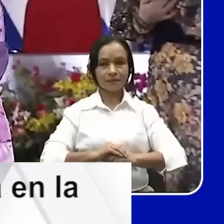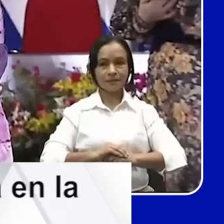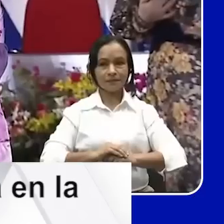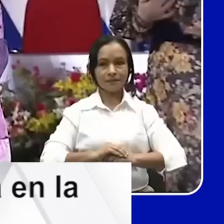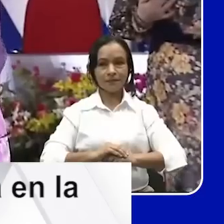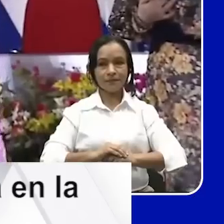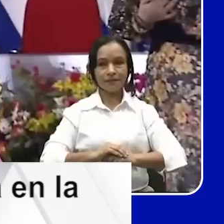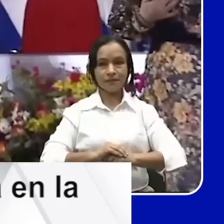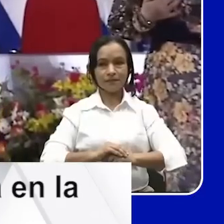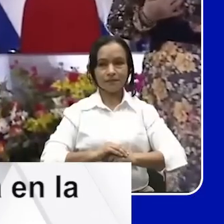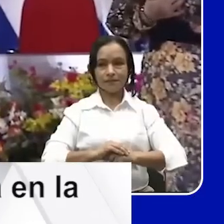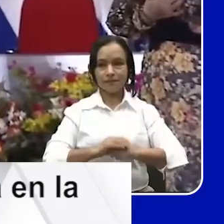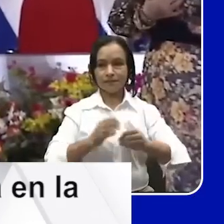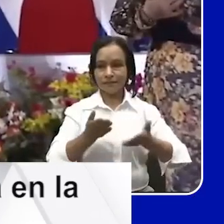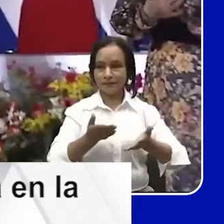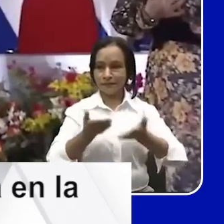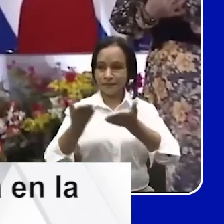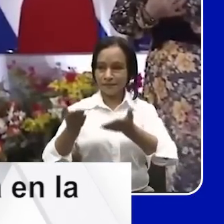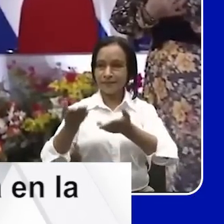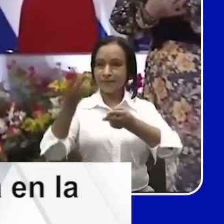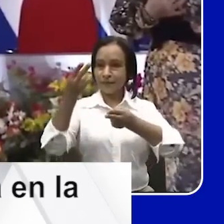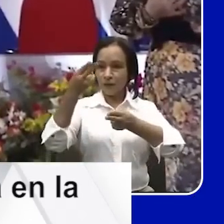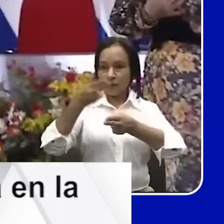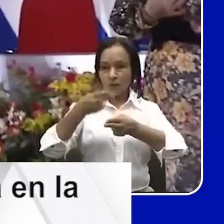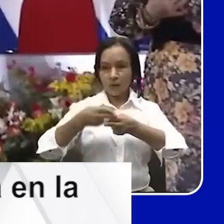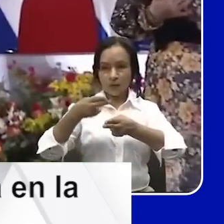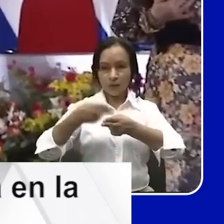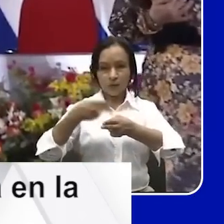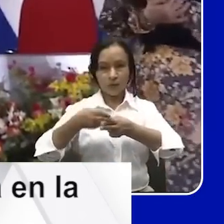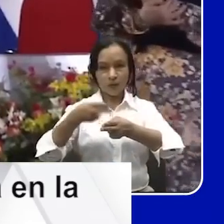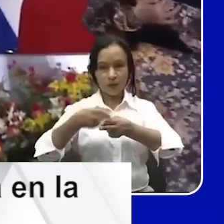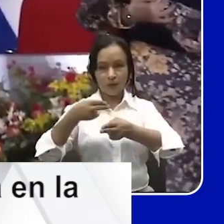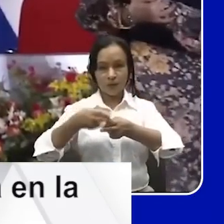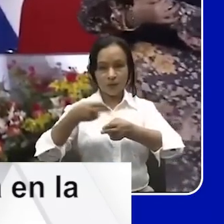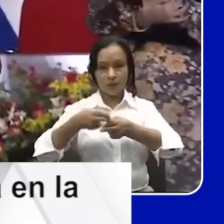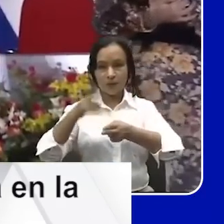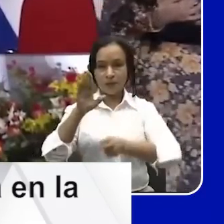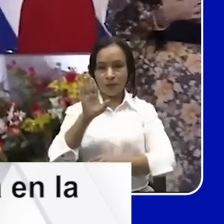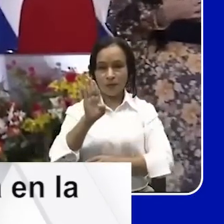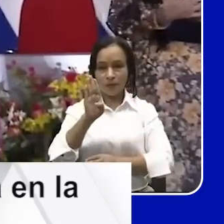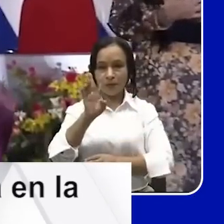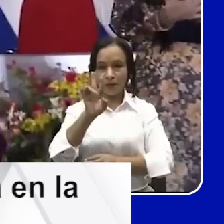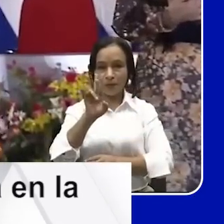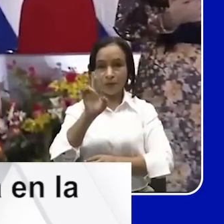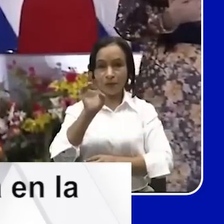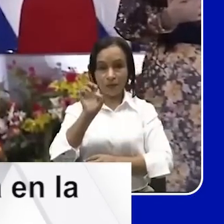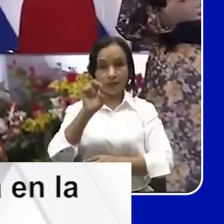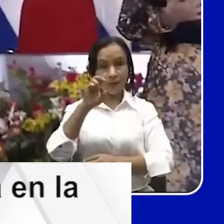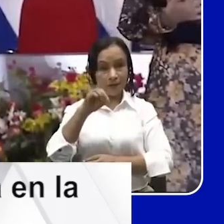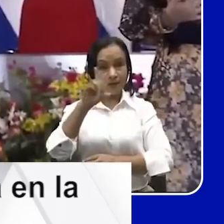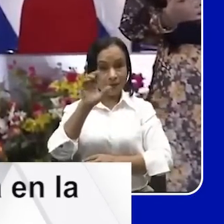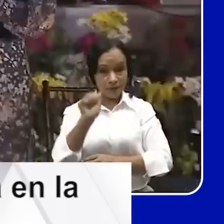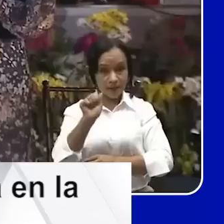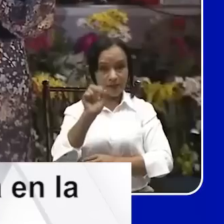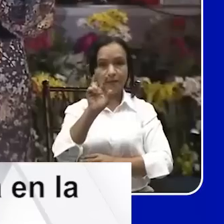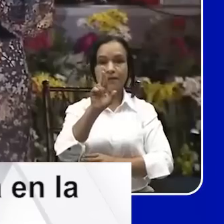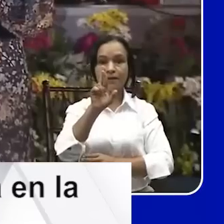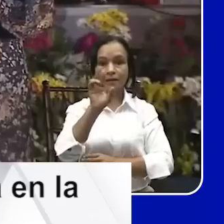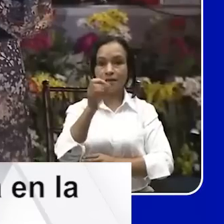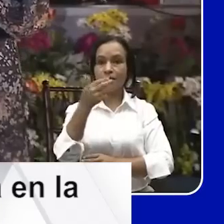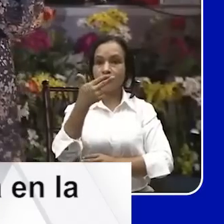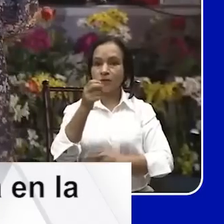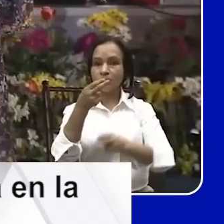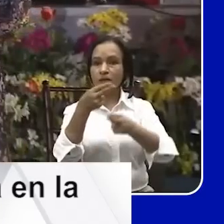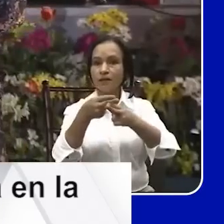Nicaragua Entonces es llamativo porque estamos viendo que el tema de Nicaragua está cobrando fuerza y